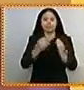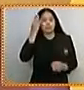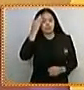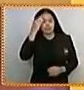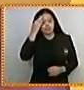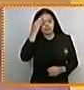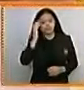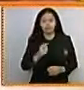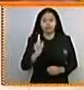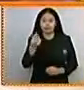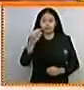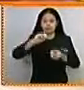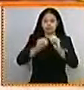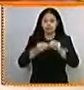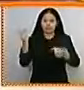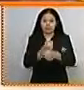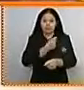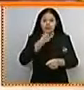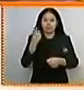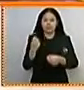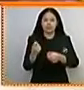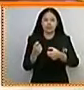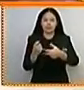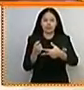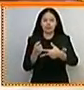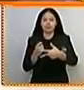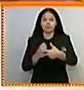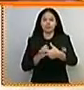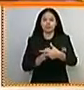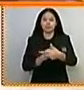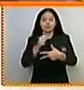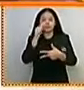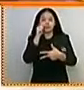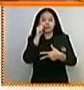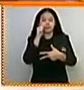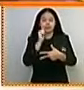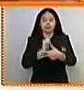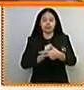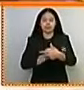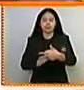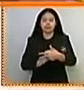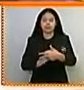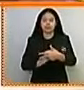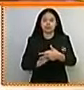continuación conoceremos el primer número seleccionado. Atentos.